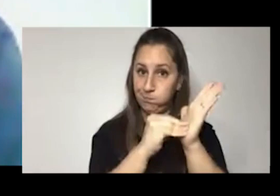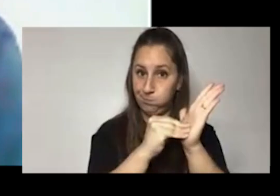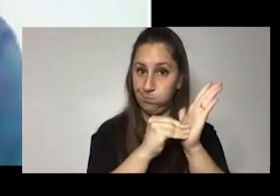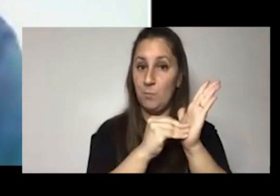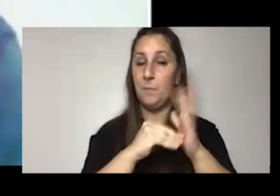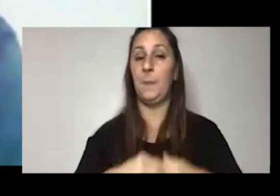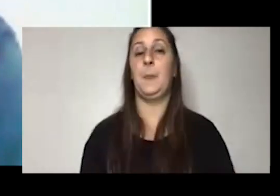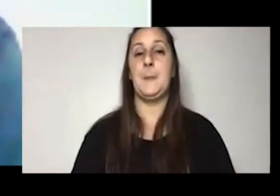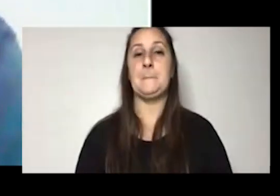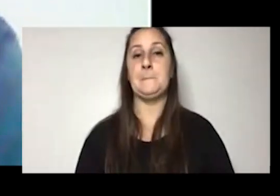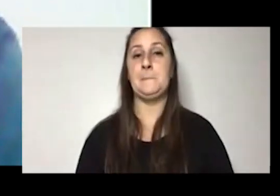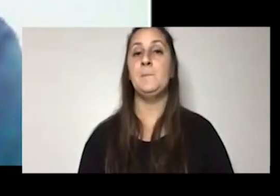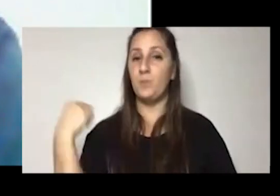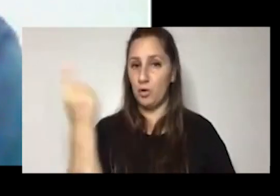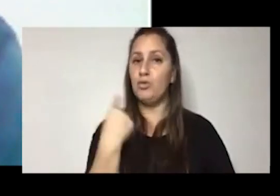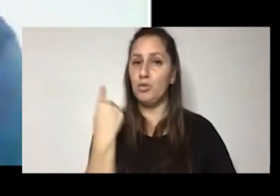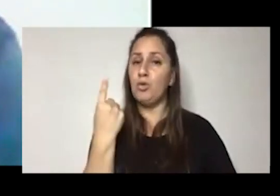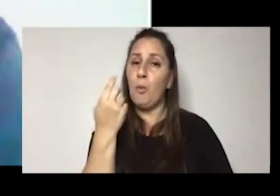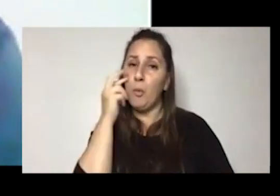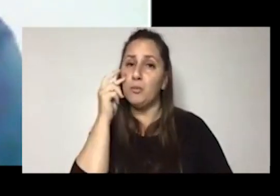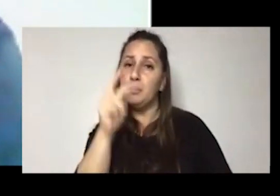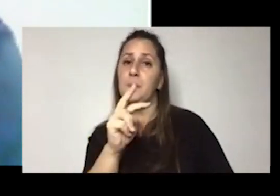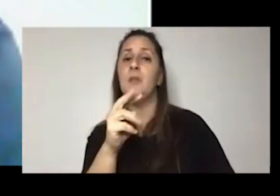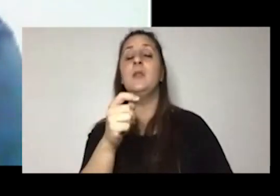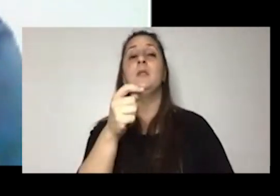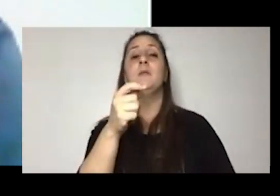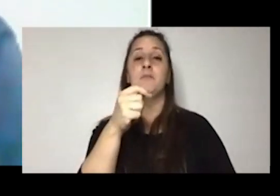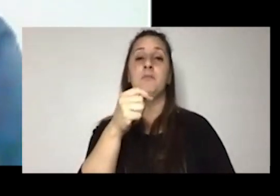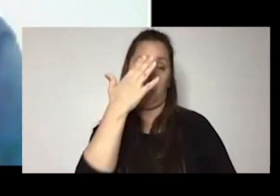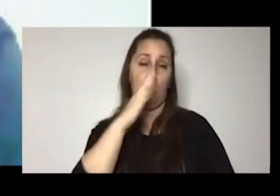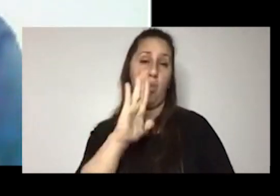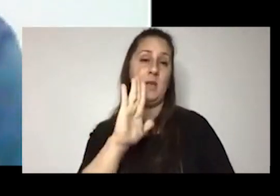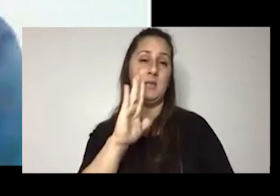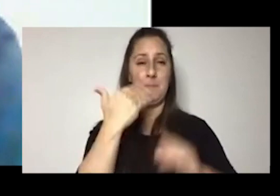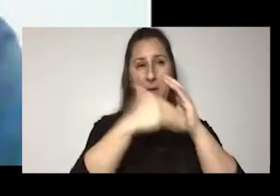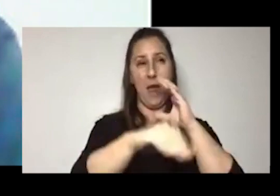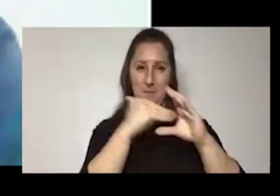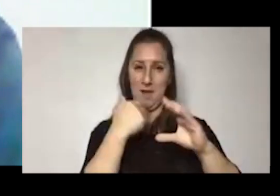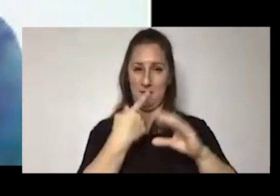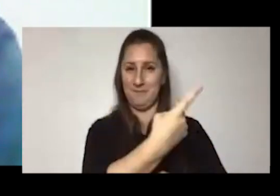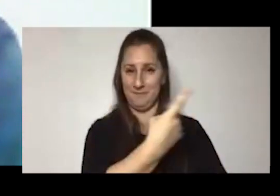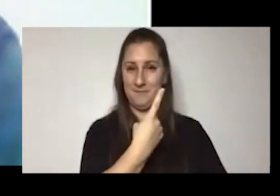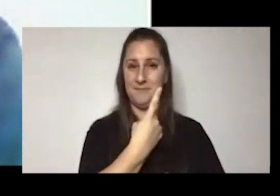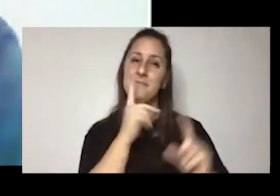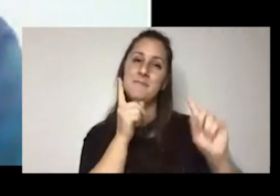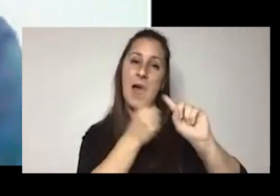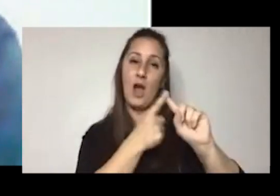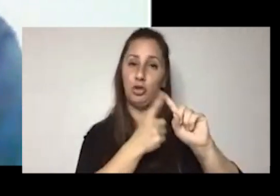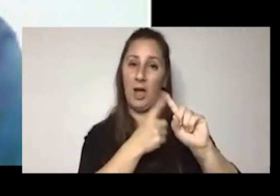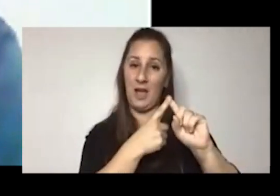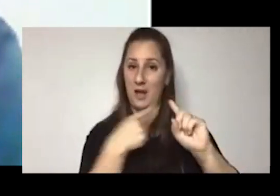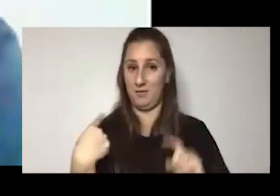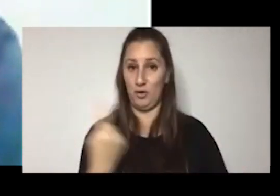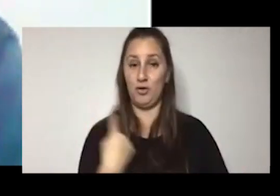nosotros también podemos acompañar, si vos después vamos a dejar nuestros mails para que te contactes con nosotros y desde la